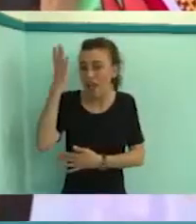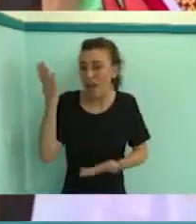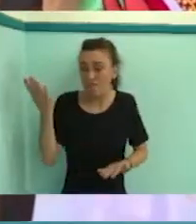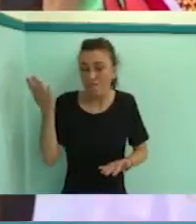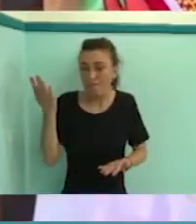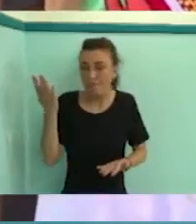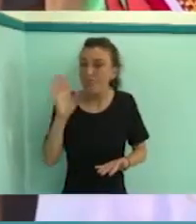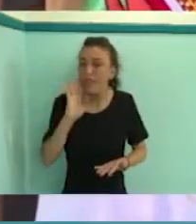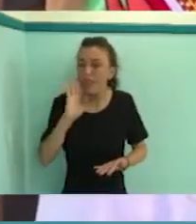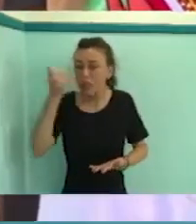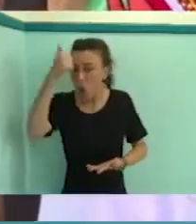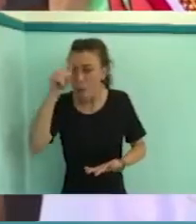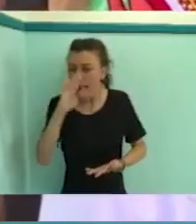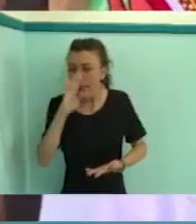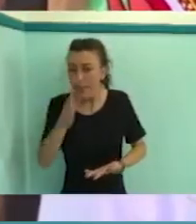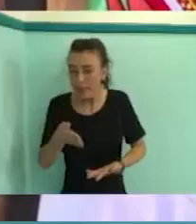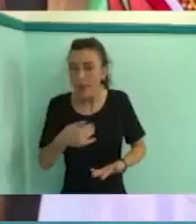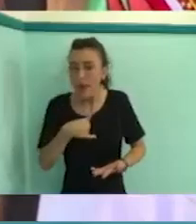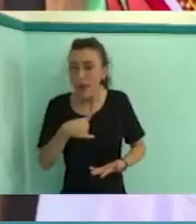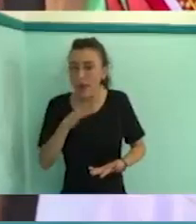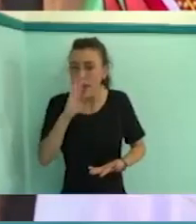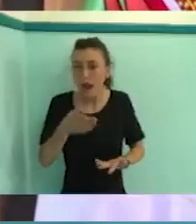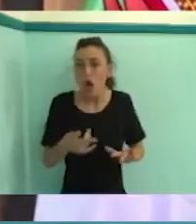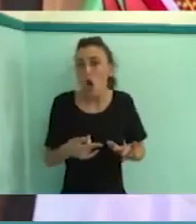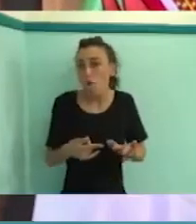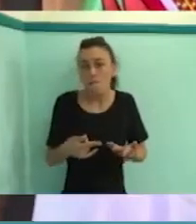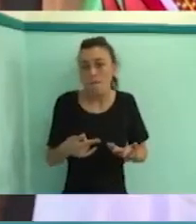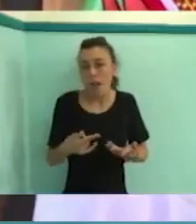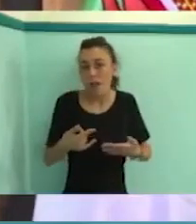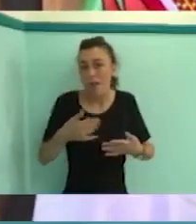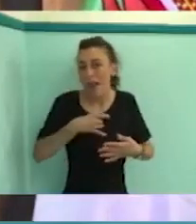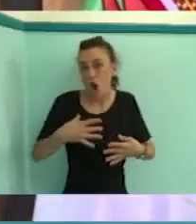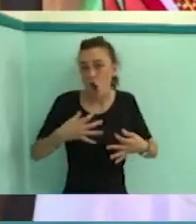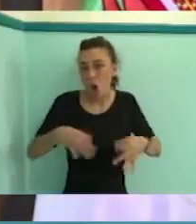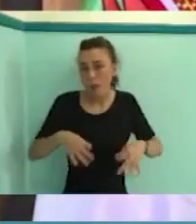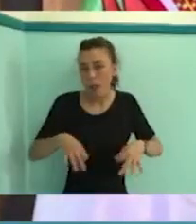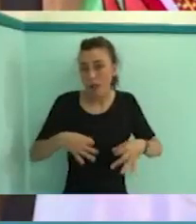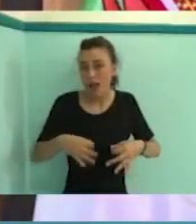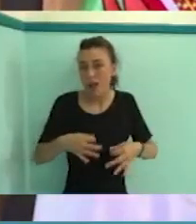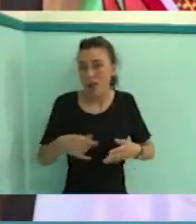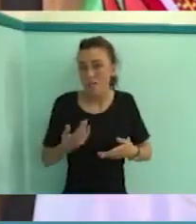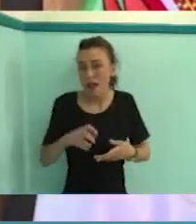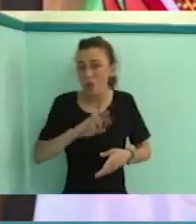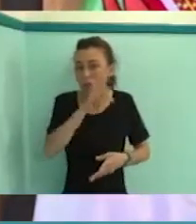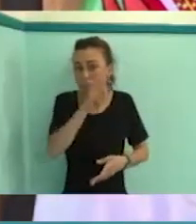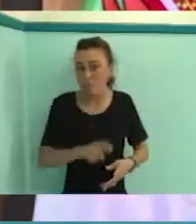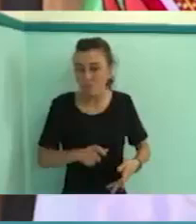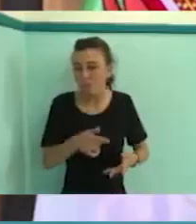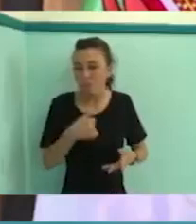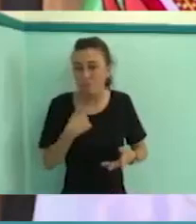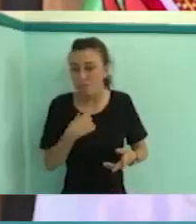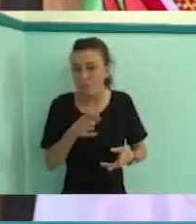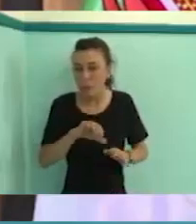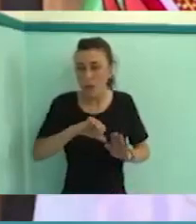cis hetero blanco normativo con la mirada en nuestros cuerpos dictando Cómo tenemos que ser para gustarle al otro para que el otro me